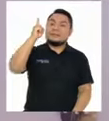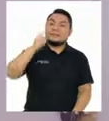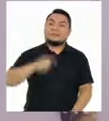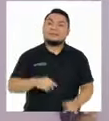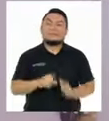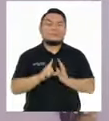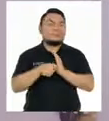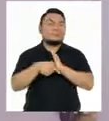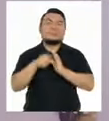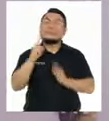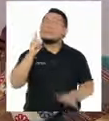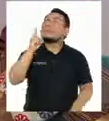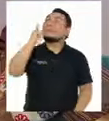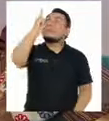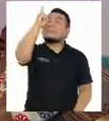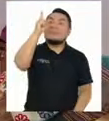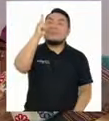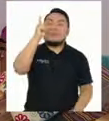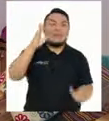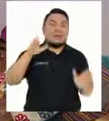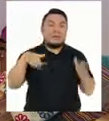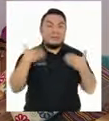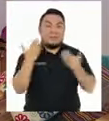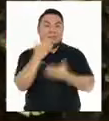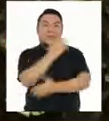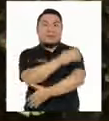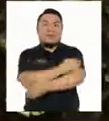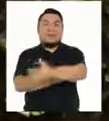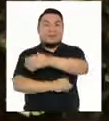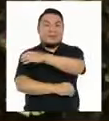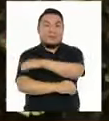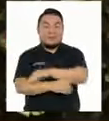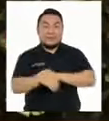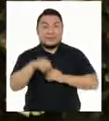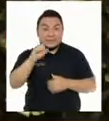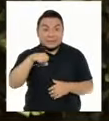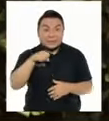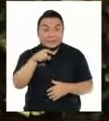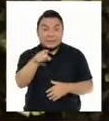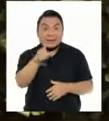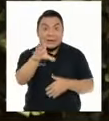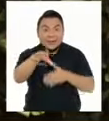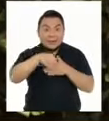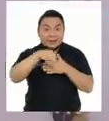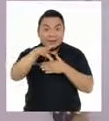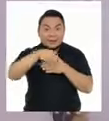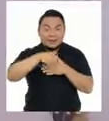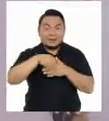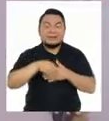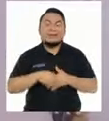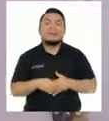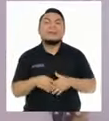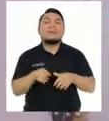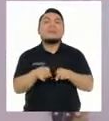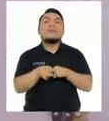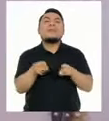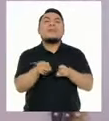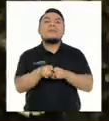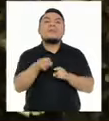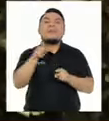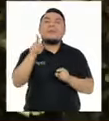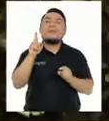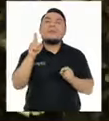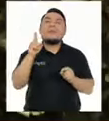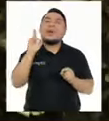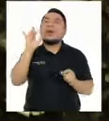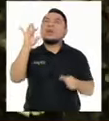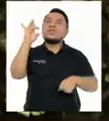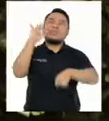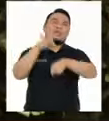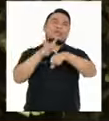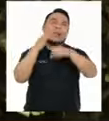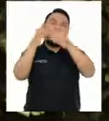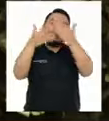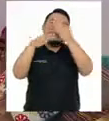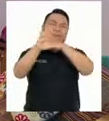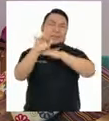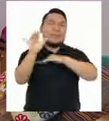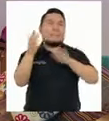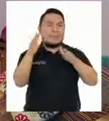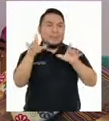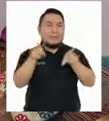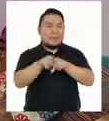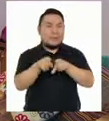lo más arriba que podamos. Lo están haciendo, ¿no? Como si quisiéramos alcanzar el cielo.